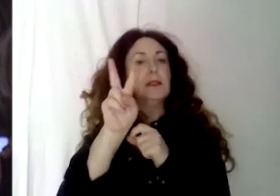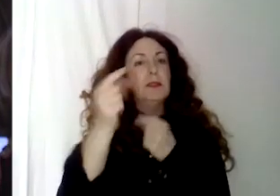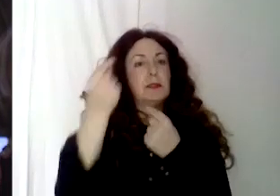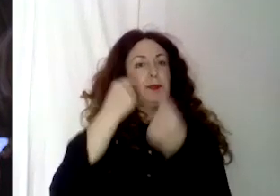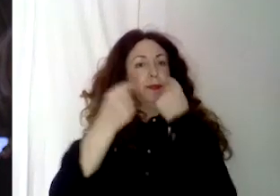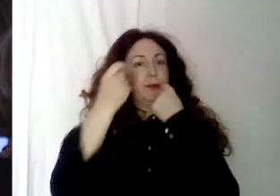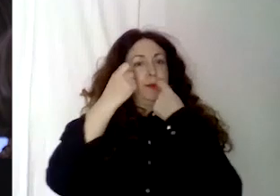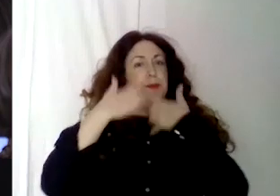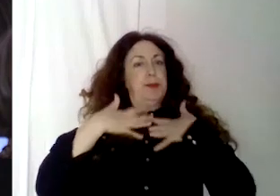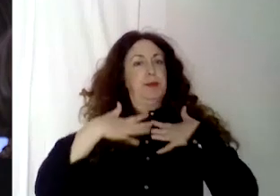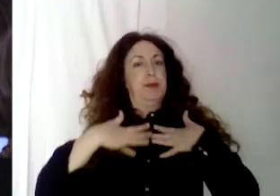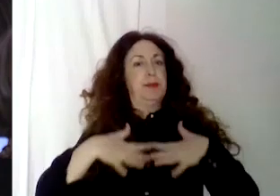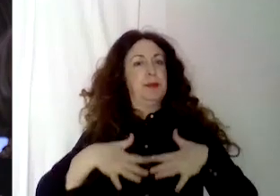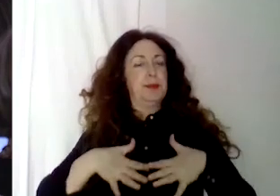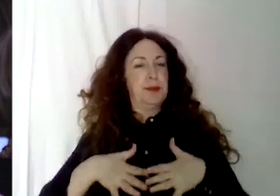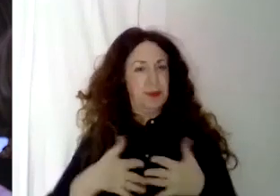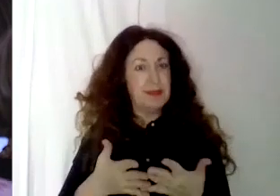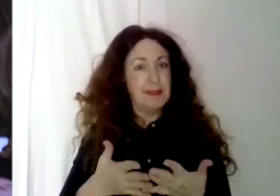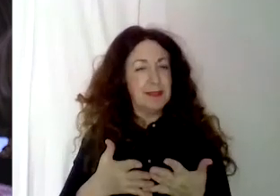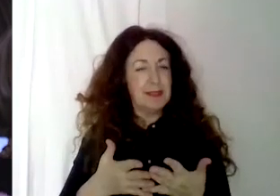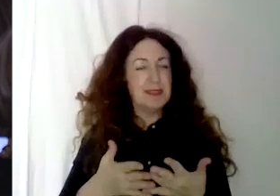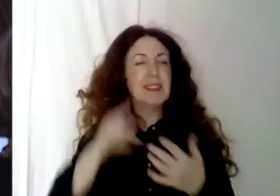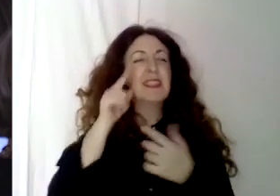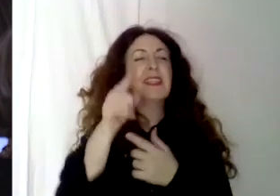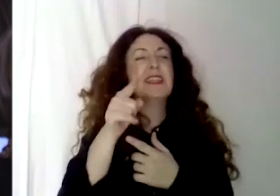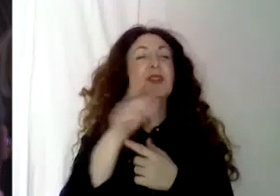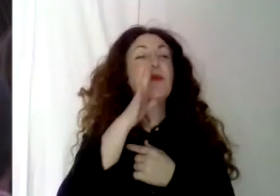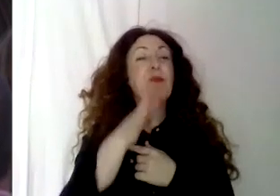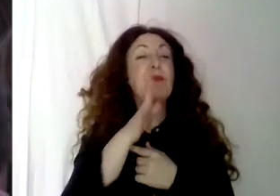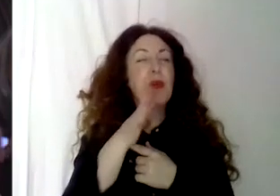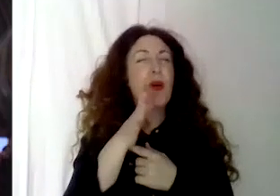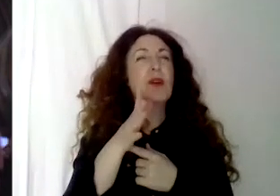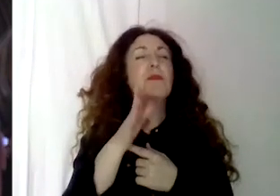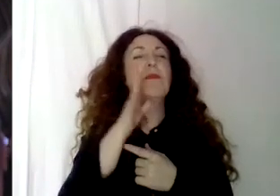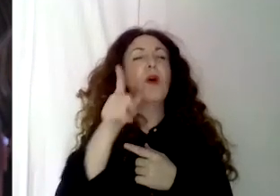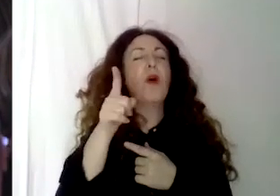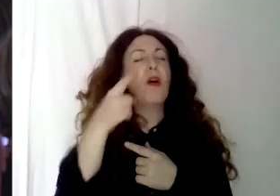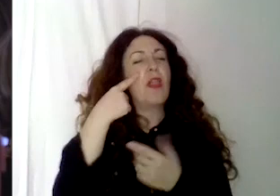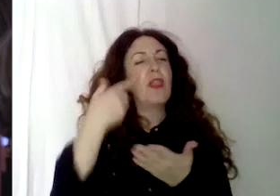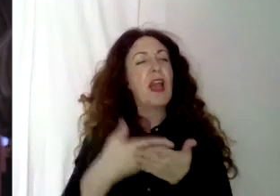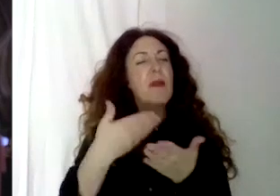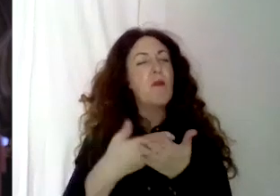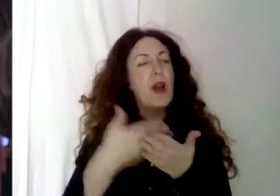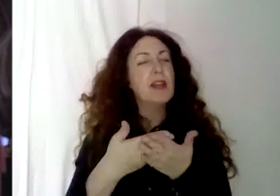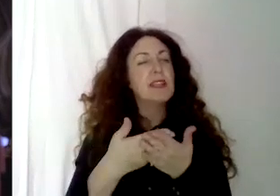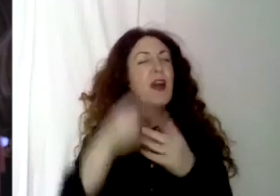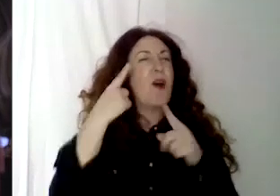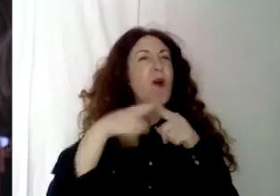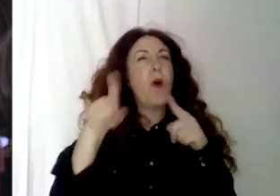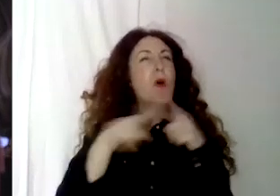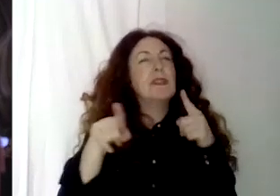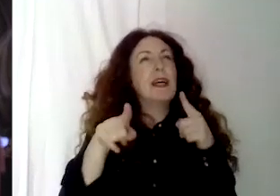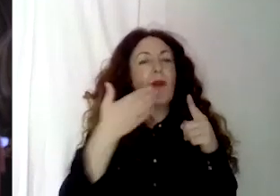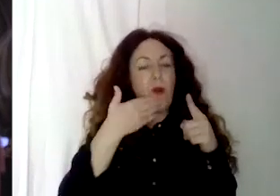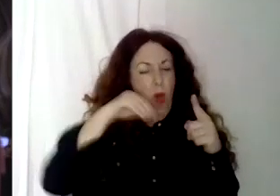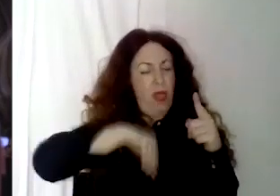contamina fundamentalmente, como decía Beethoven, porque es capaz de demostrarte algo que está fuera de ti,